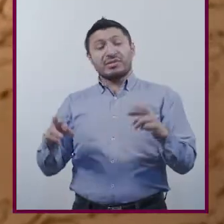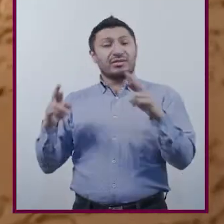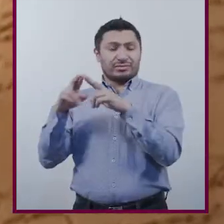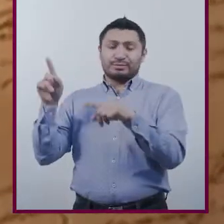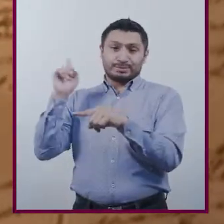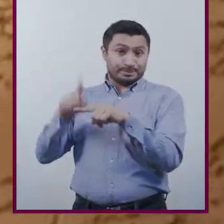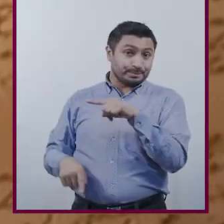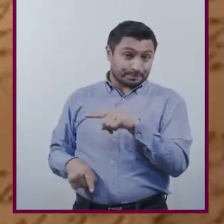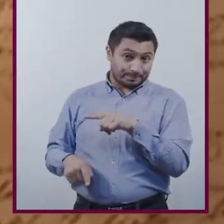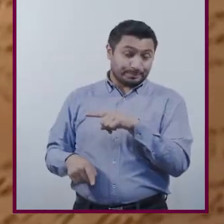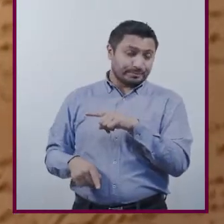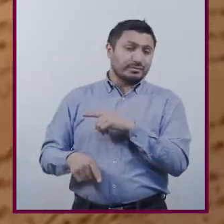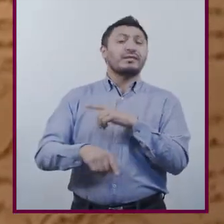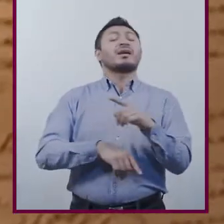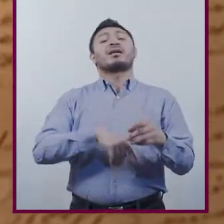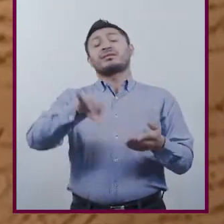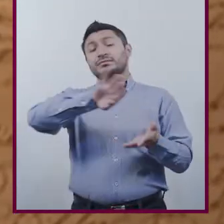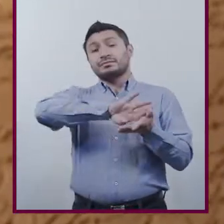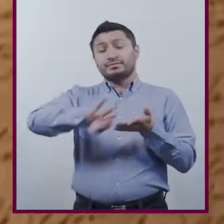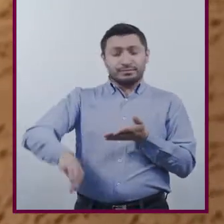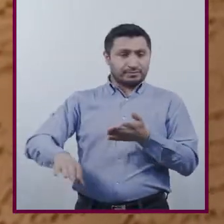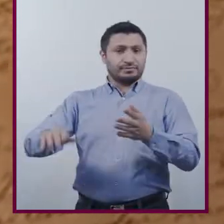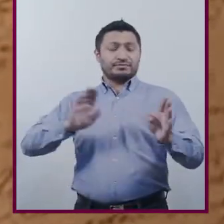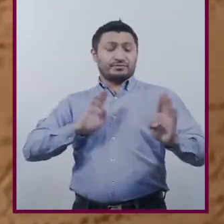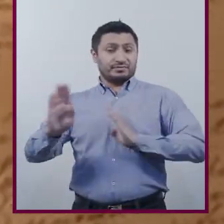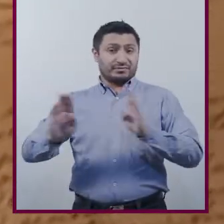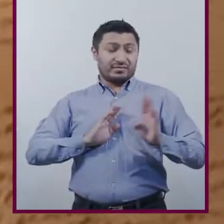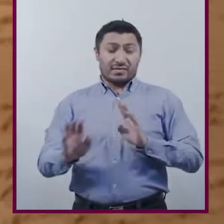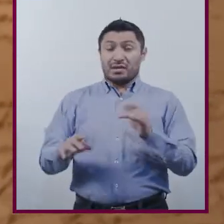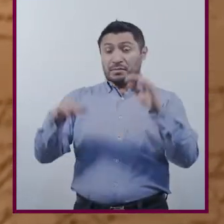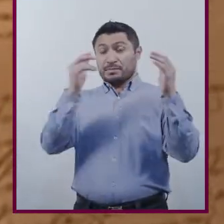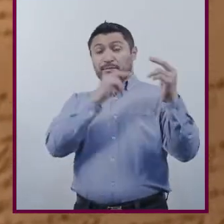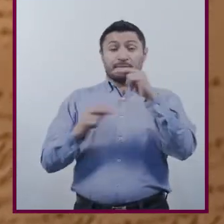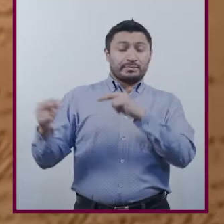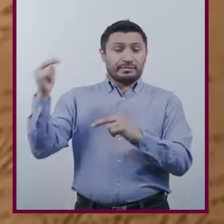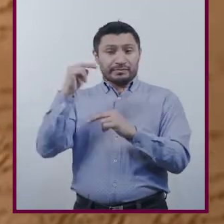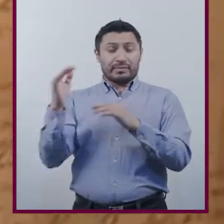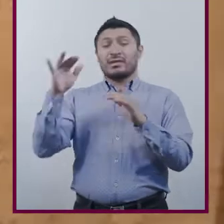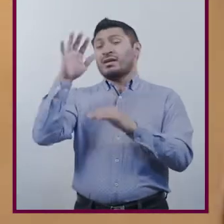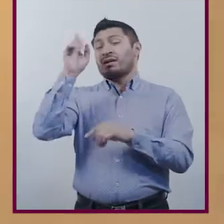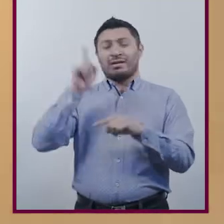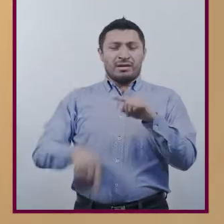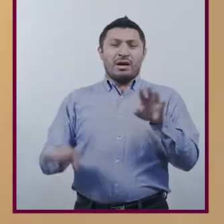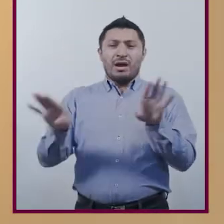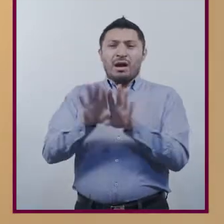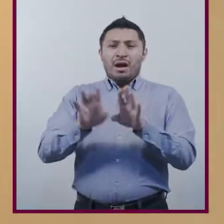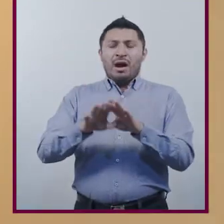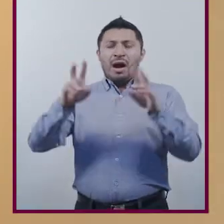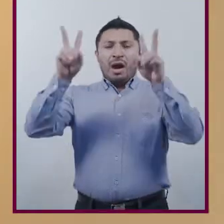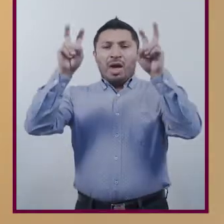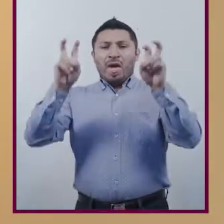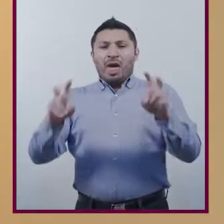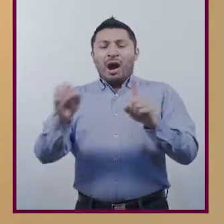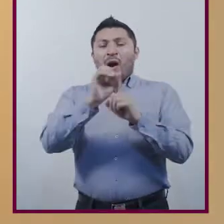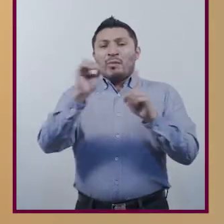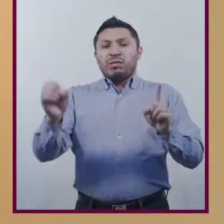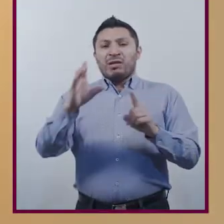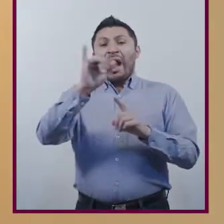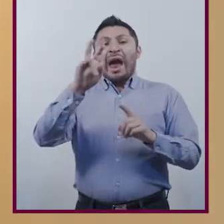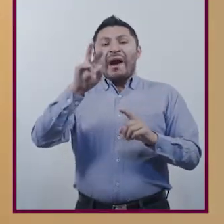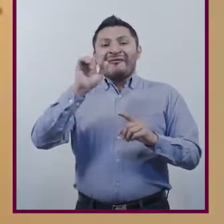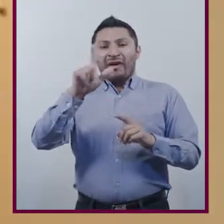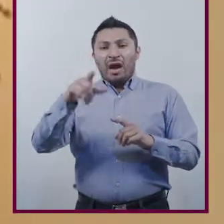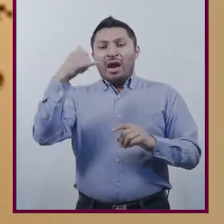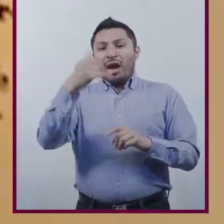iglesia, excluir a los tribunales militares y eclesiásticos de todos los asuntos de orden civil, y que cada